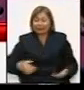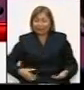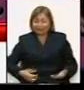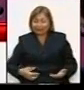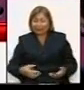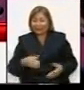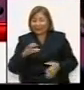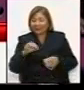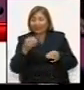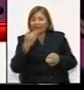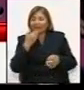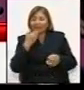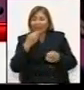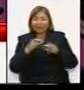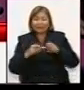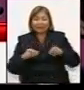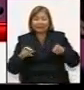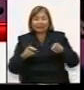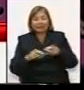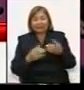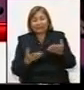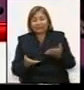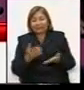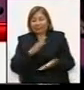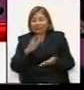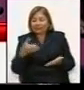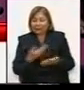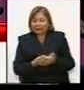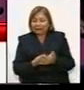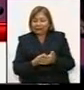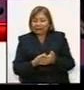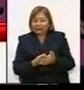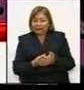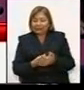a elegir quiénes son los parlamentarios, todos van a votar por la...